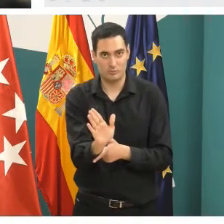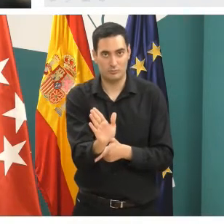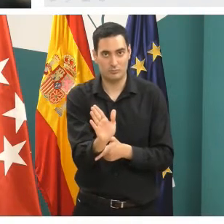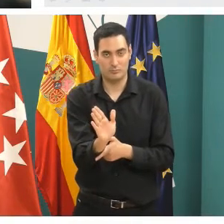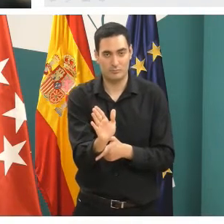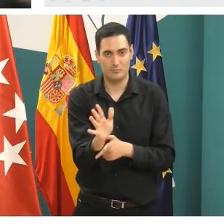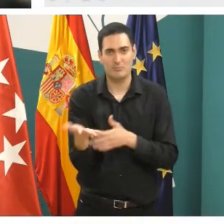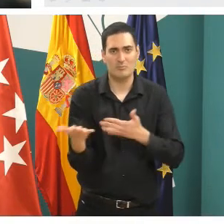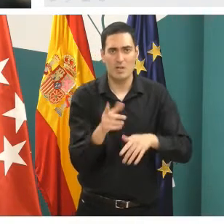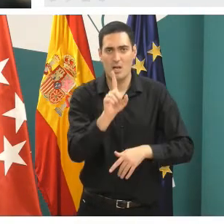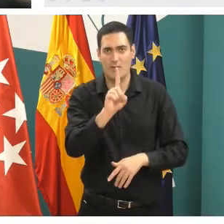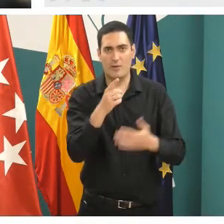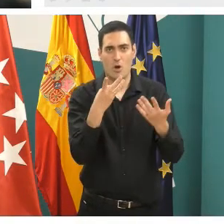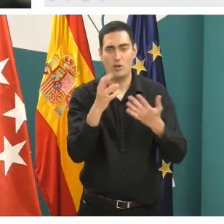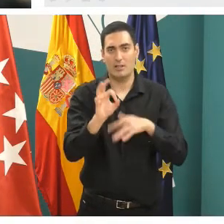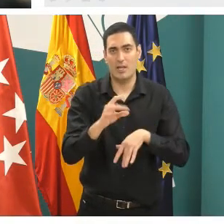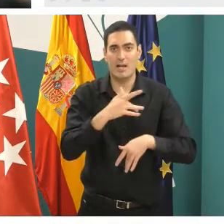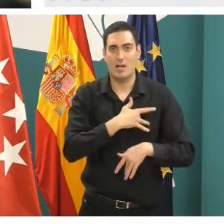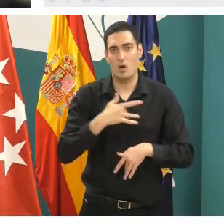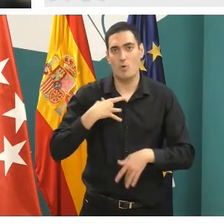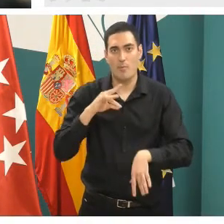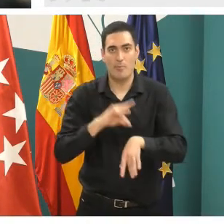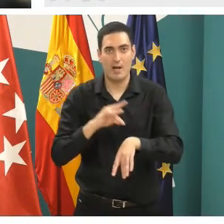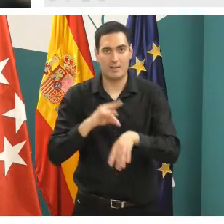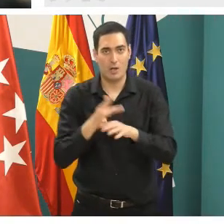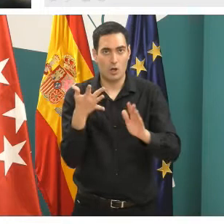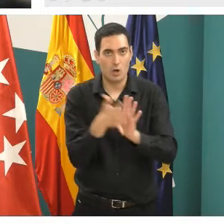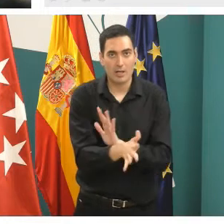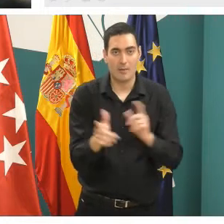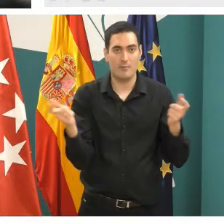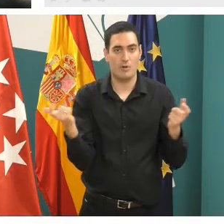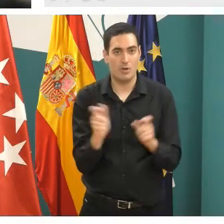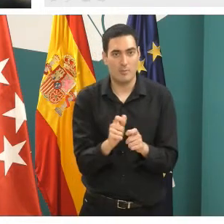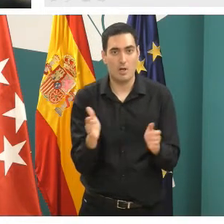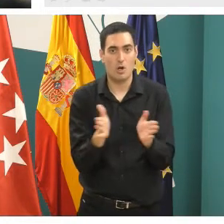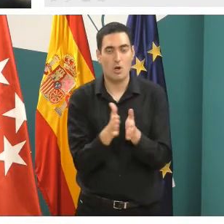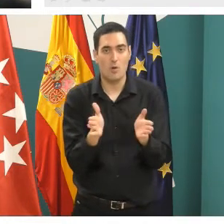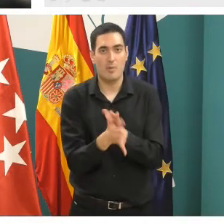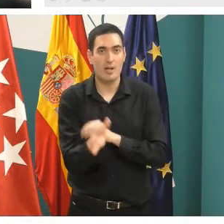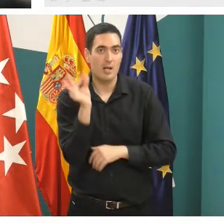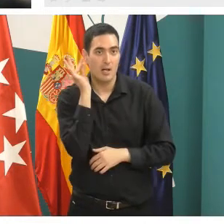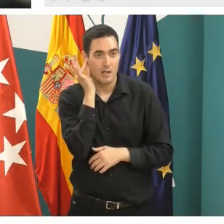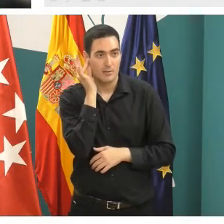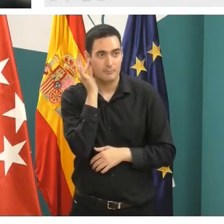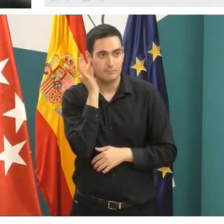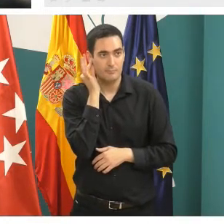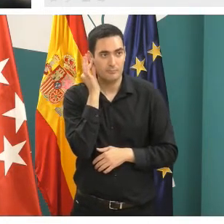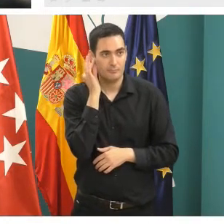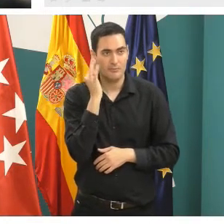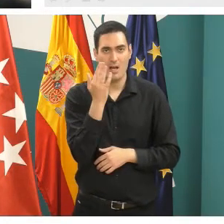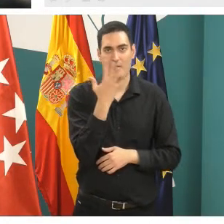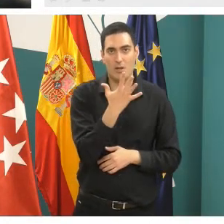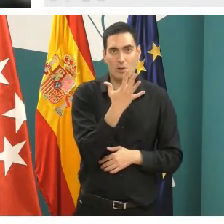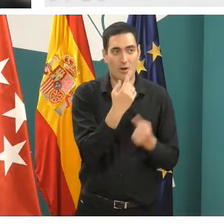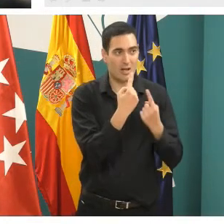unas 180 neumopatías crónicas minoritarias, como ha dicho mi compañera, con una prevalencia de menos de 5 cada